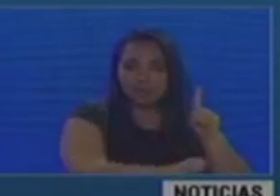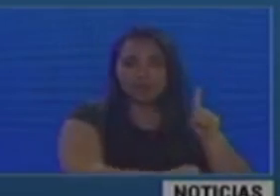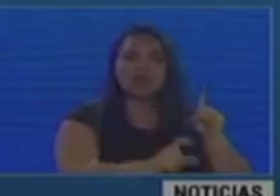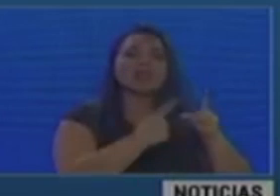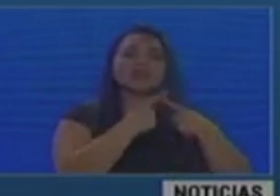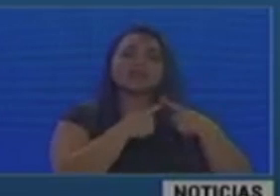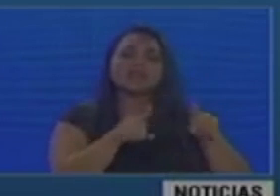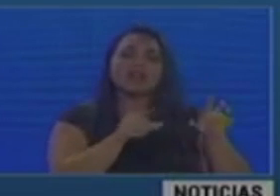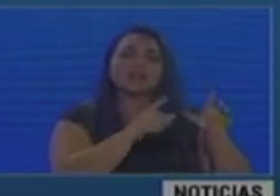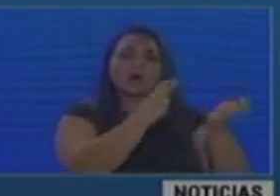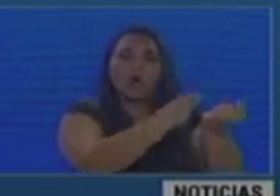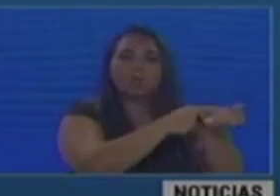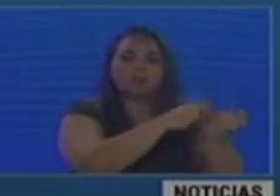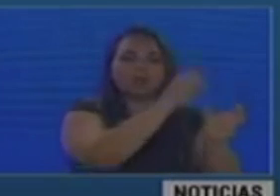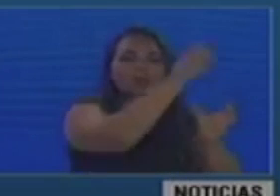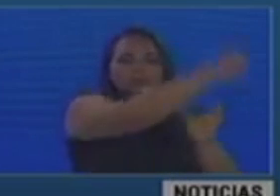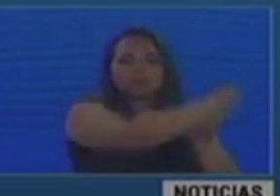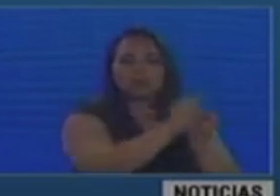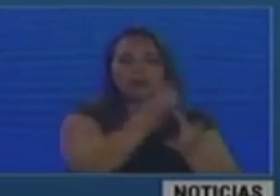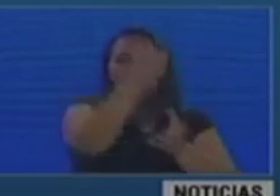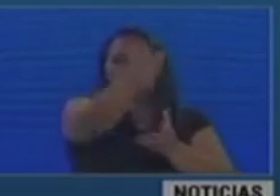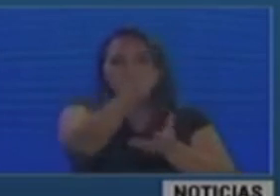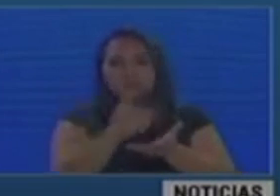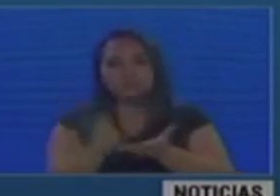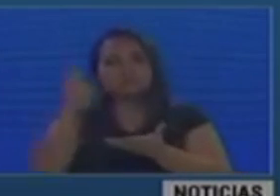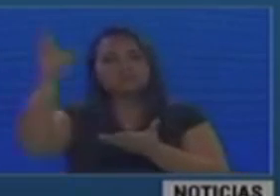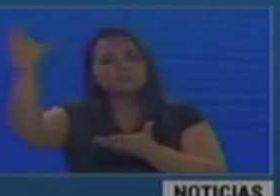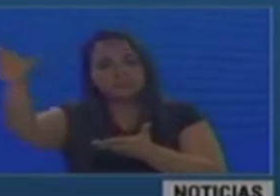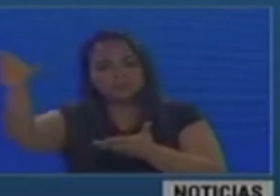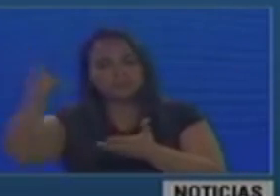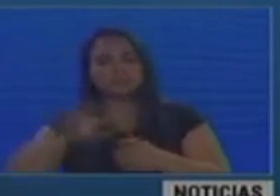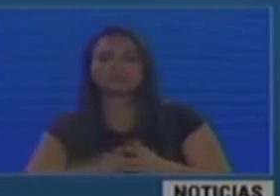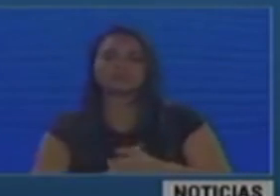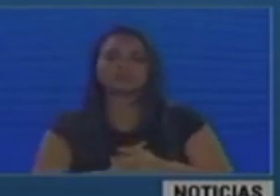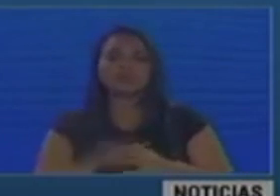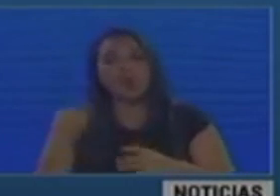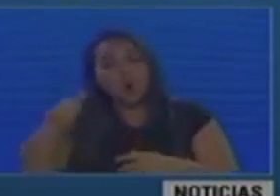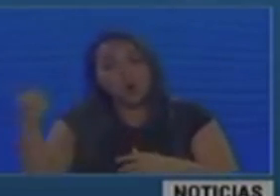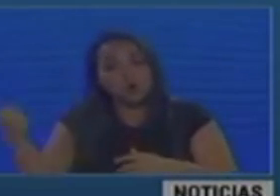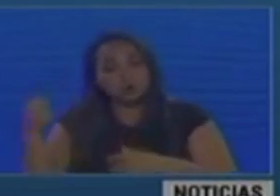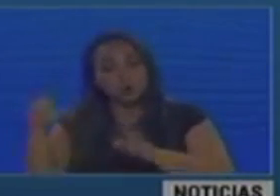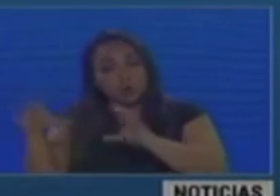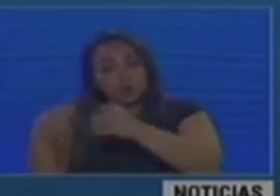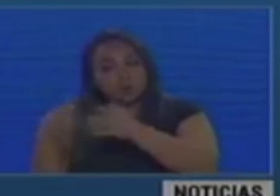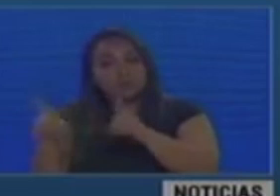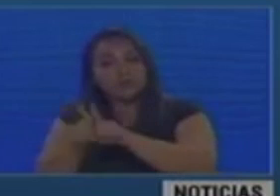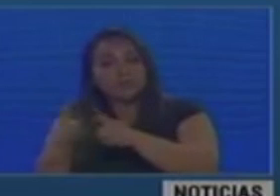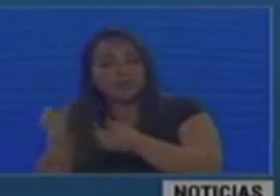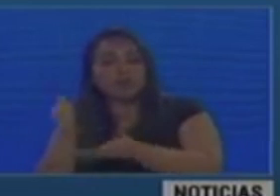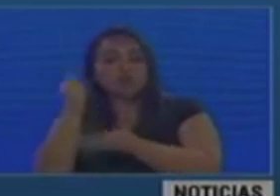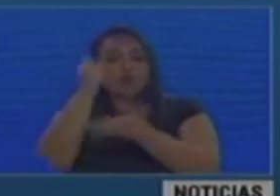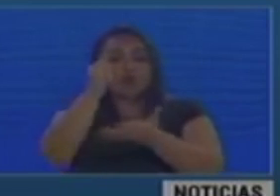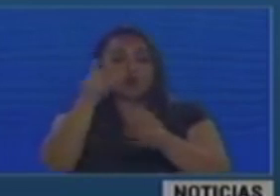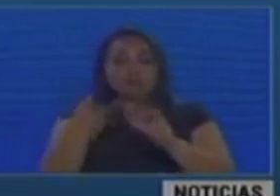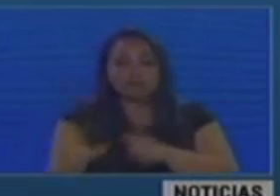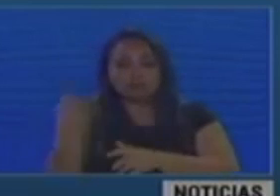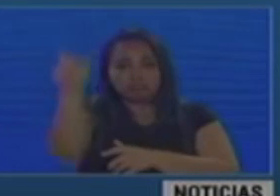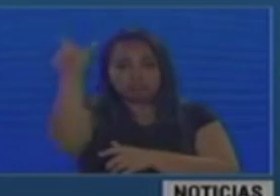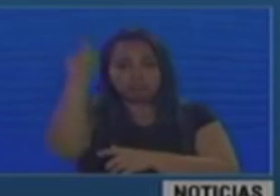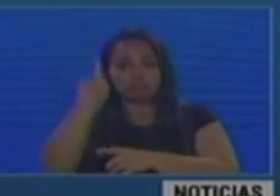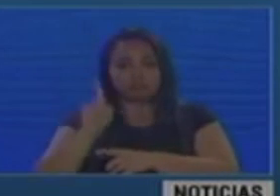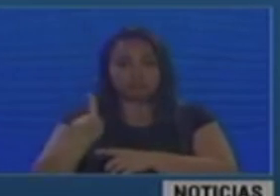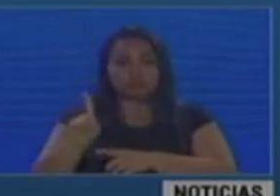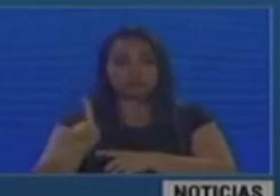Hospitalario Arnulfo Arias Madrid. El Club Rotario El Dorado también donó una para la Policlínica Santa Librada. El Club de Rotario de Penonomé